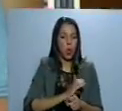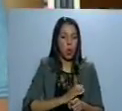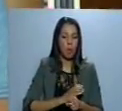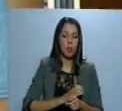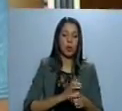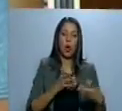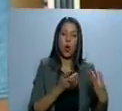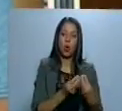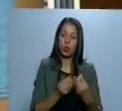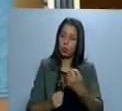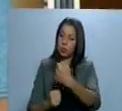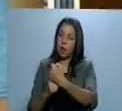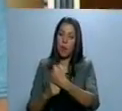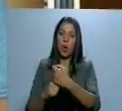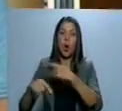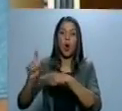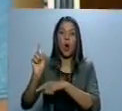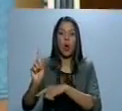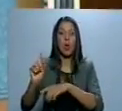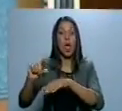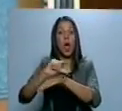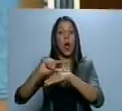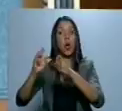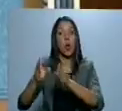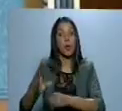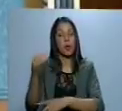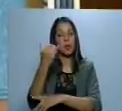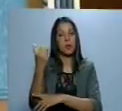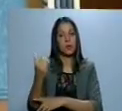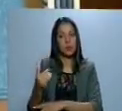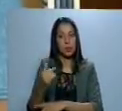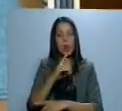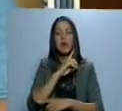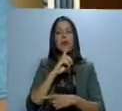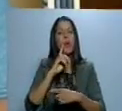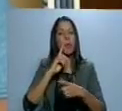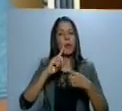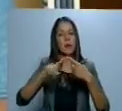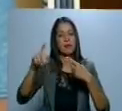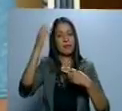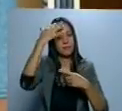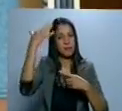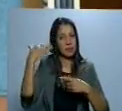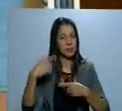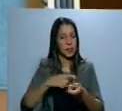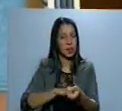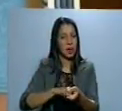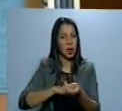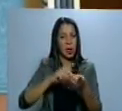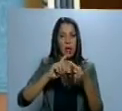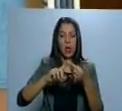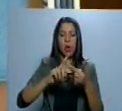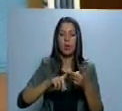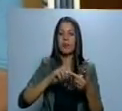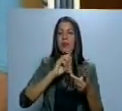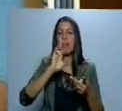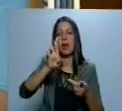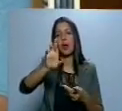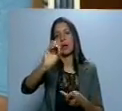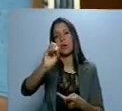conformada por los constituyentes Roberto Mesuti, Iris Varela, Erimar Malavé y Aloa